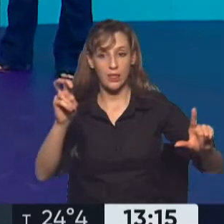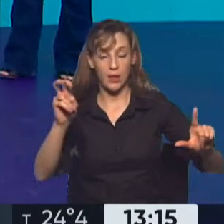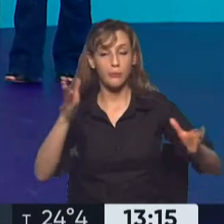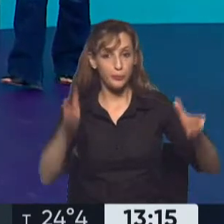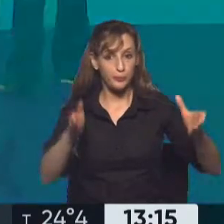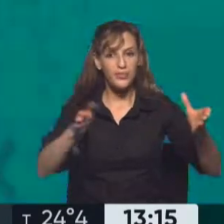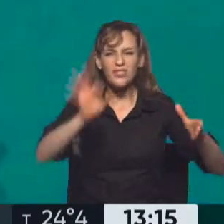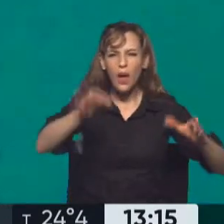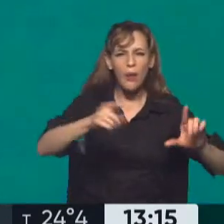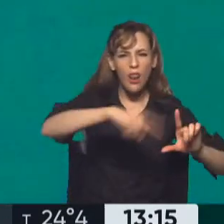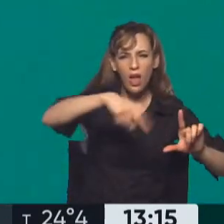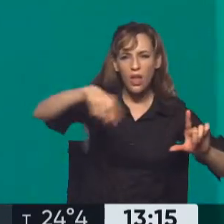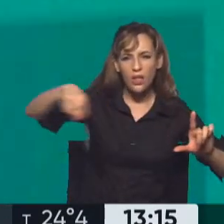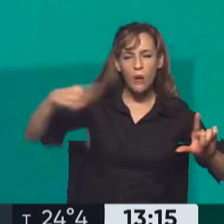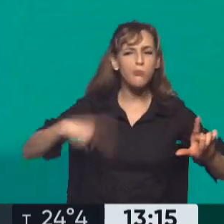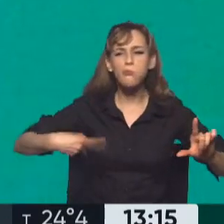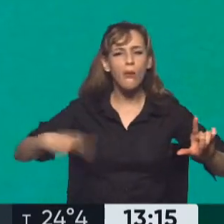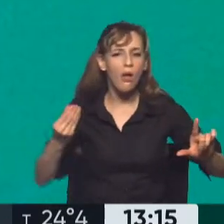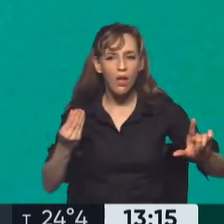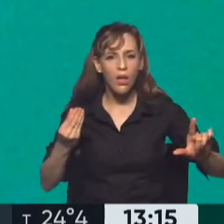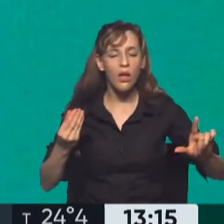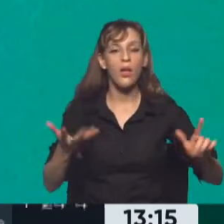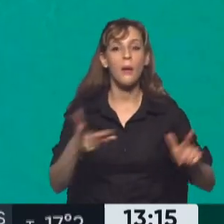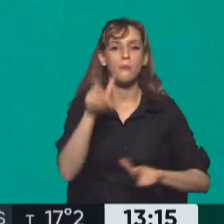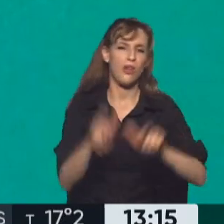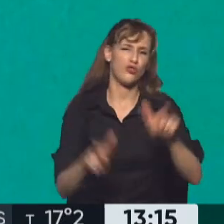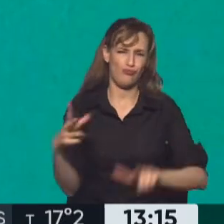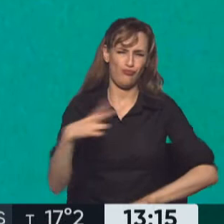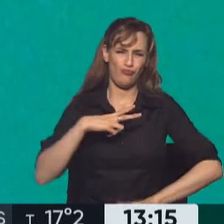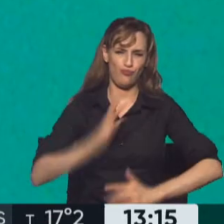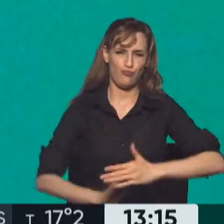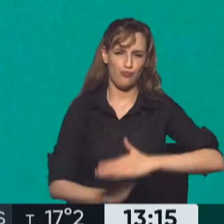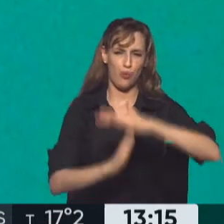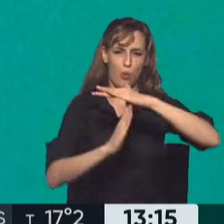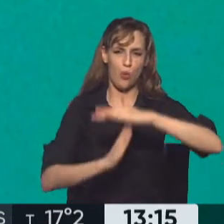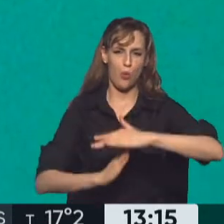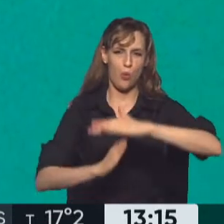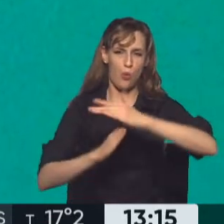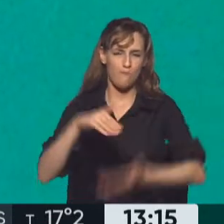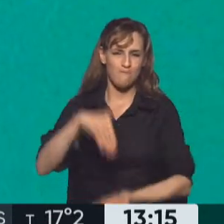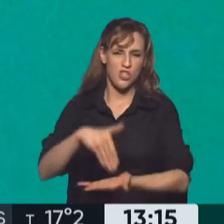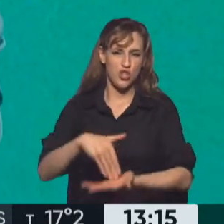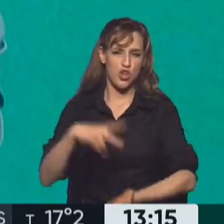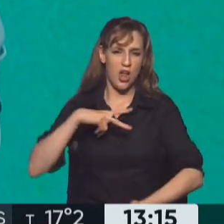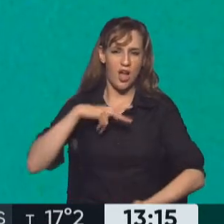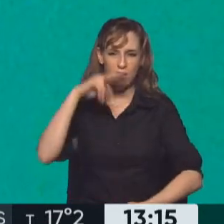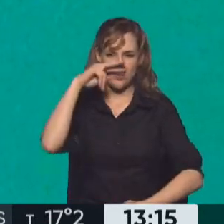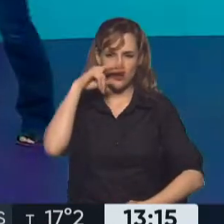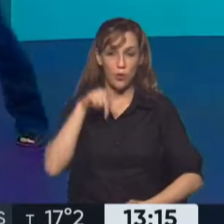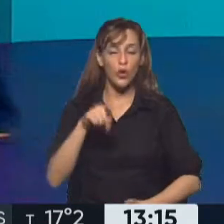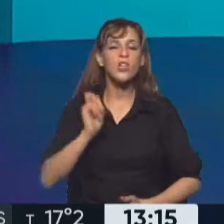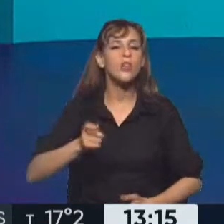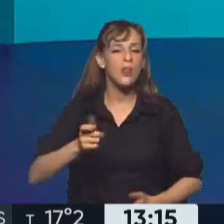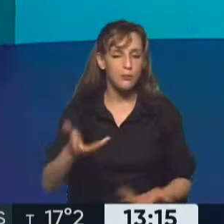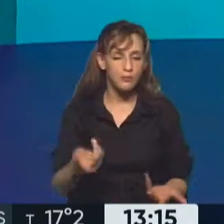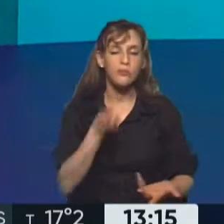qué son estas líneas? La riqueza de los mega archirricos, los famosos multimillonarios. ¿Qué son? Por